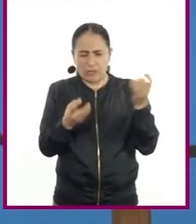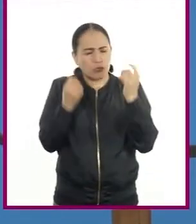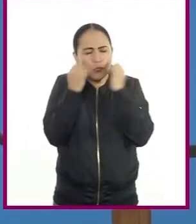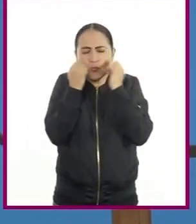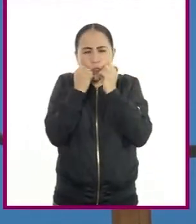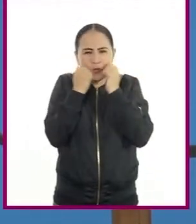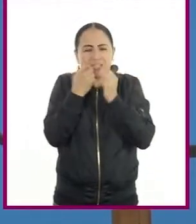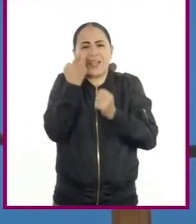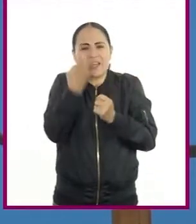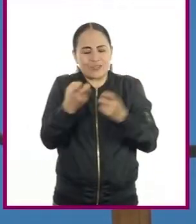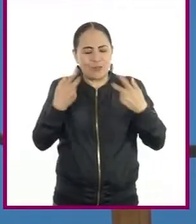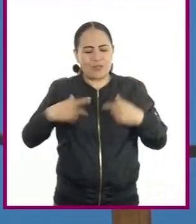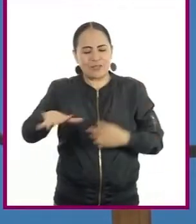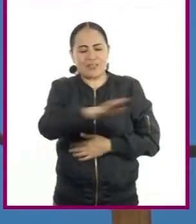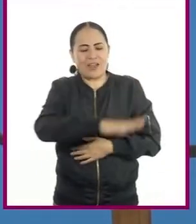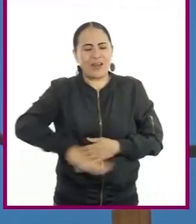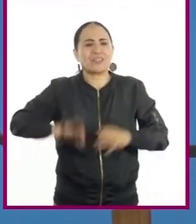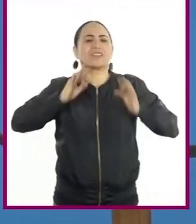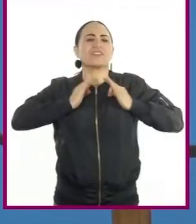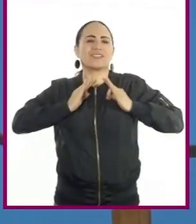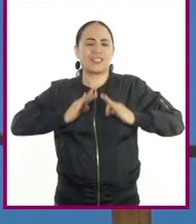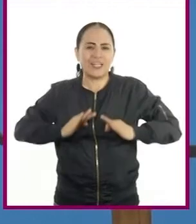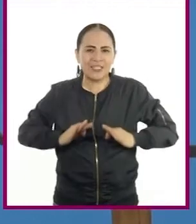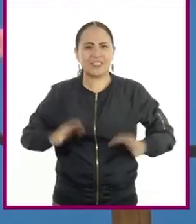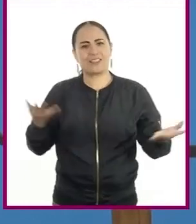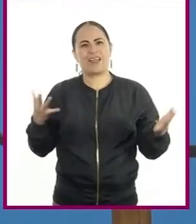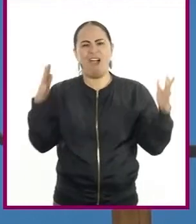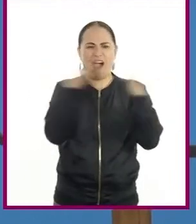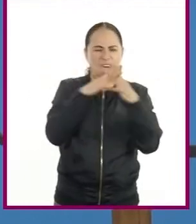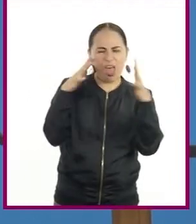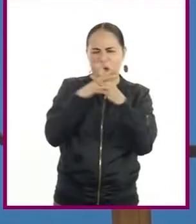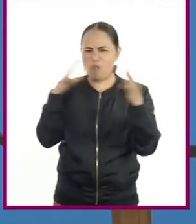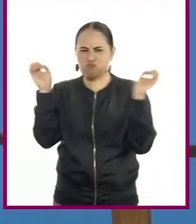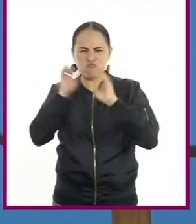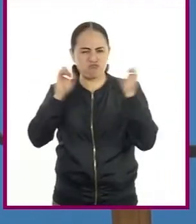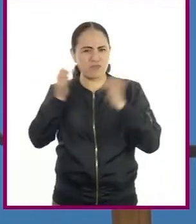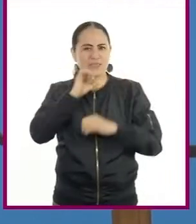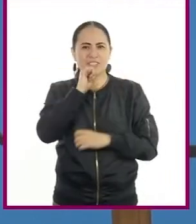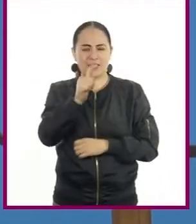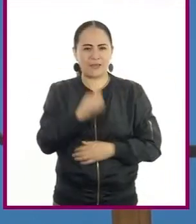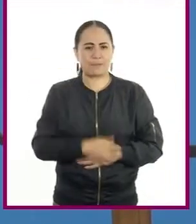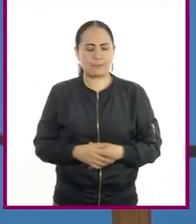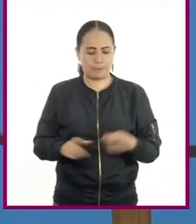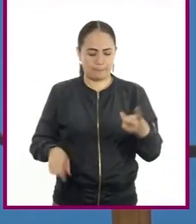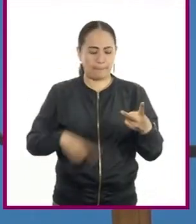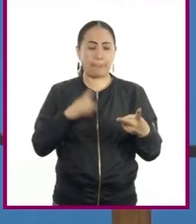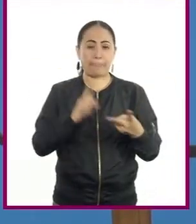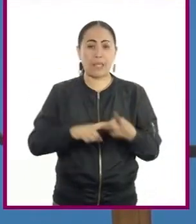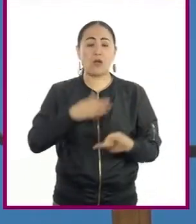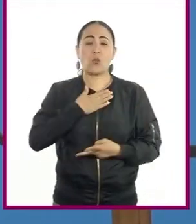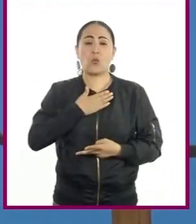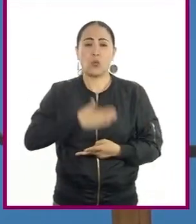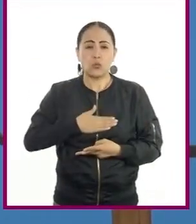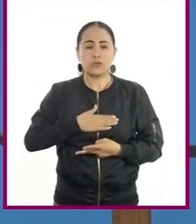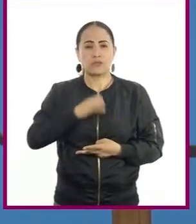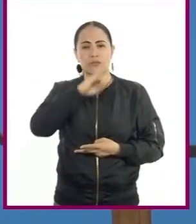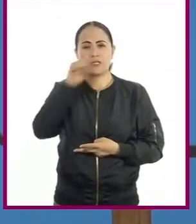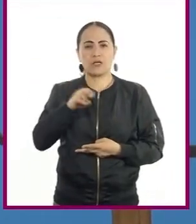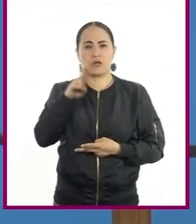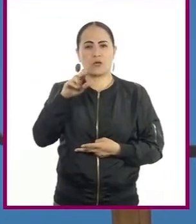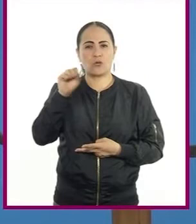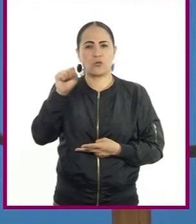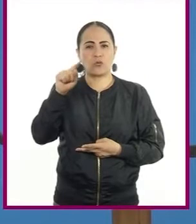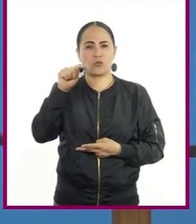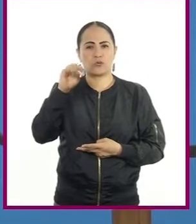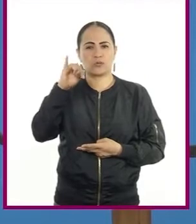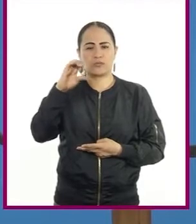población y evitará disturbios. En cuanto a la justicia, recordarán que esta se refiere a procurar